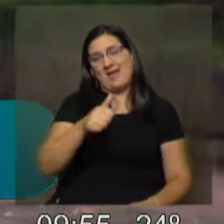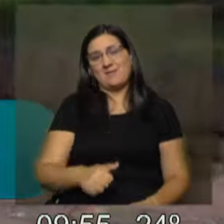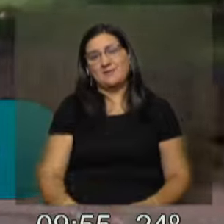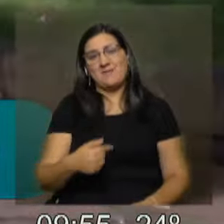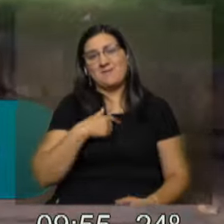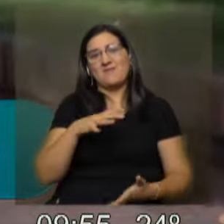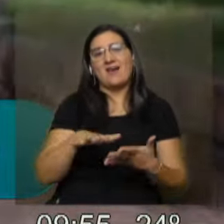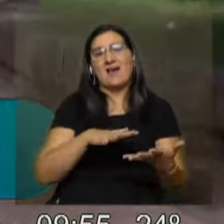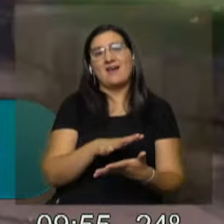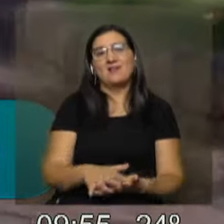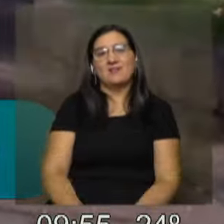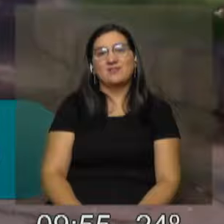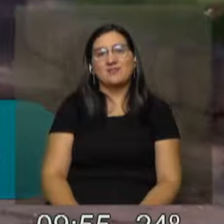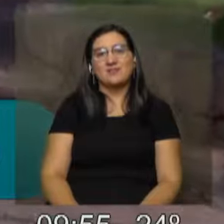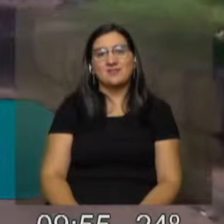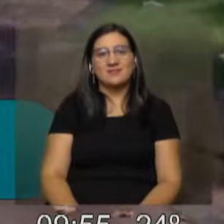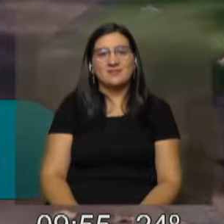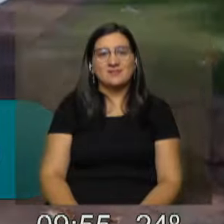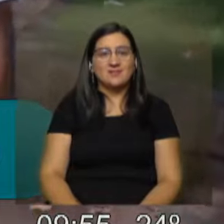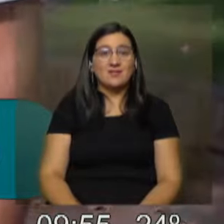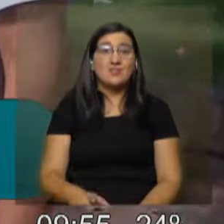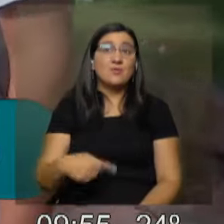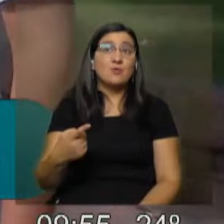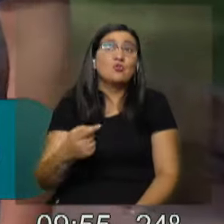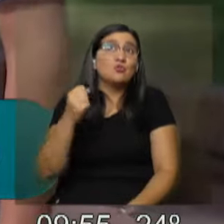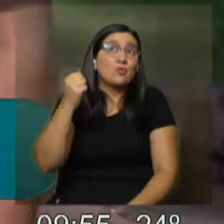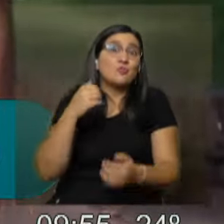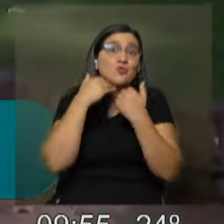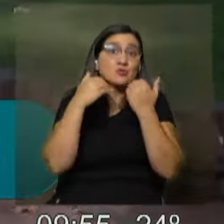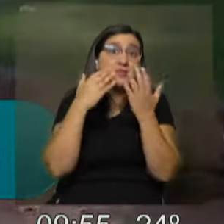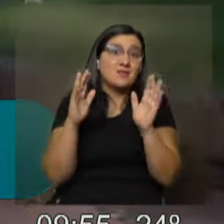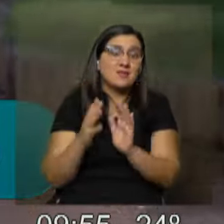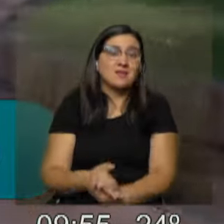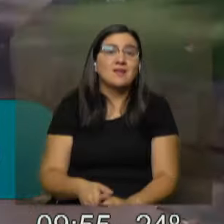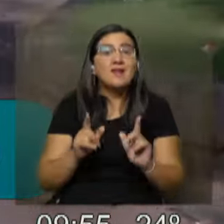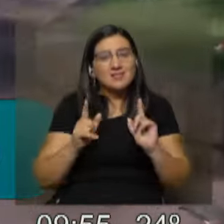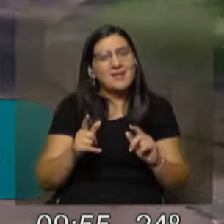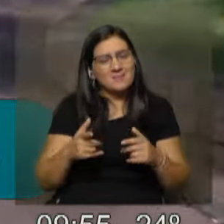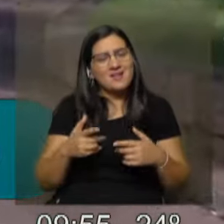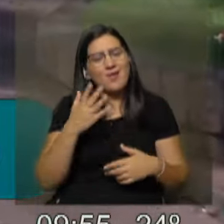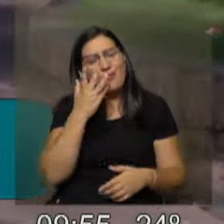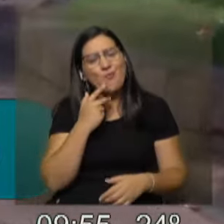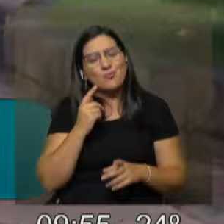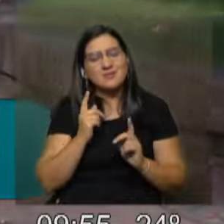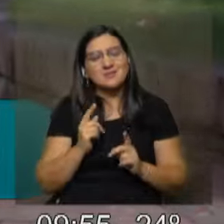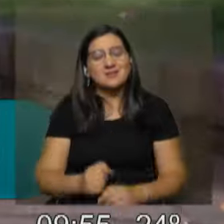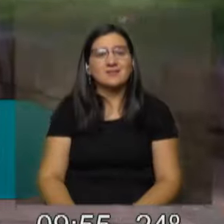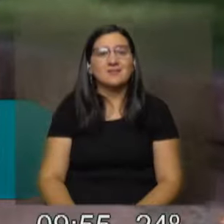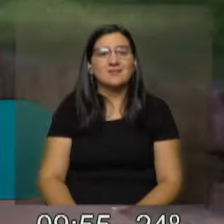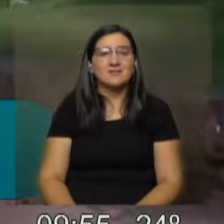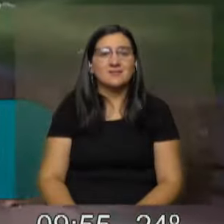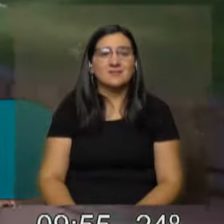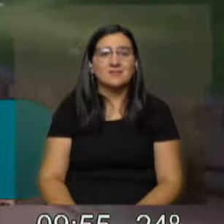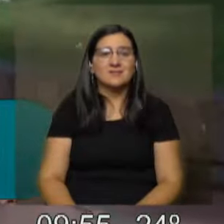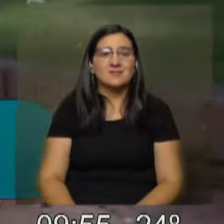barrio, mi gente me va a bancar. Qué lindo. Después los otros, bueno, no sé, hace tantos años. No, también te banca, los demás también te banca, Calado.